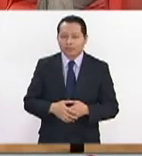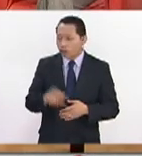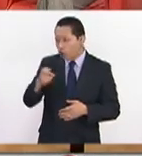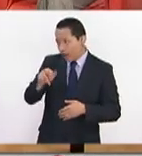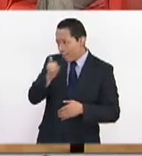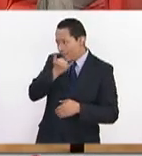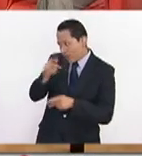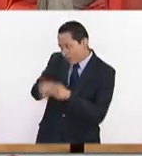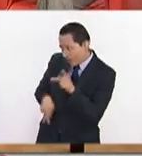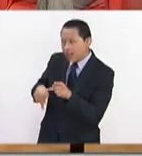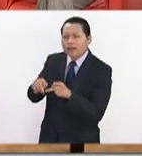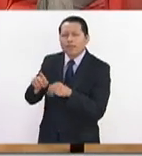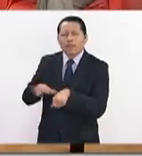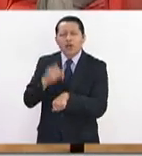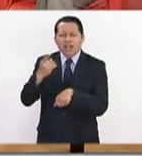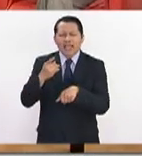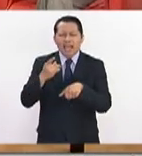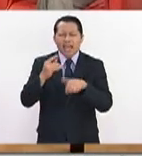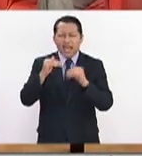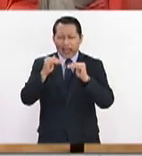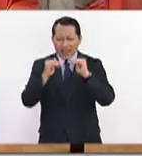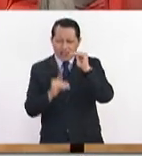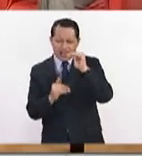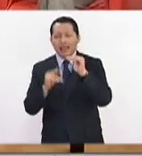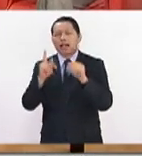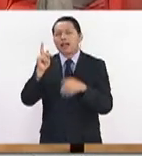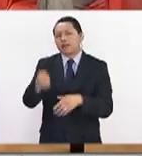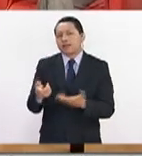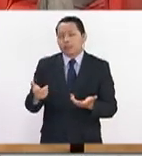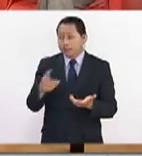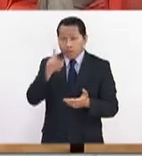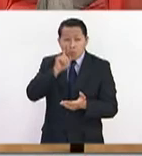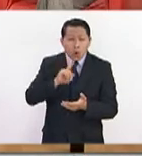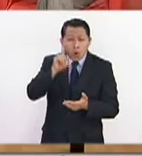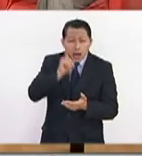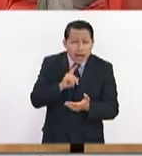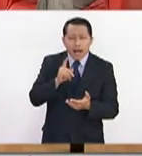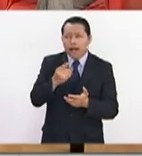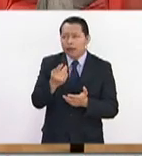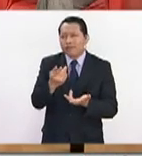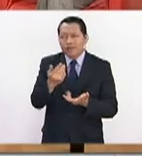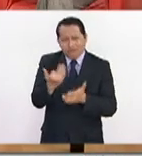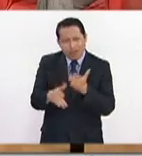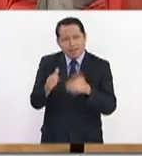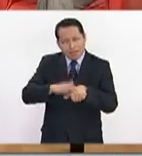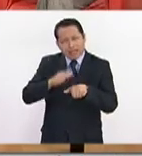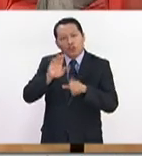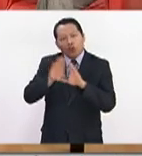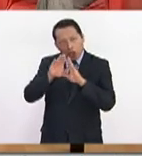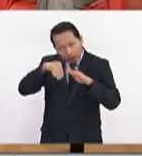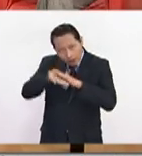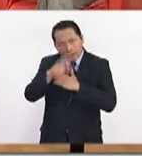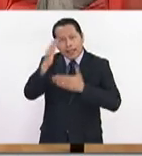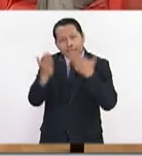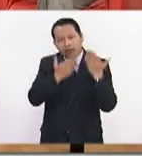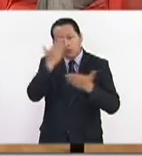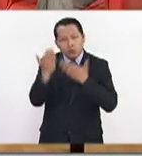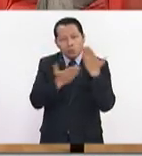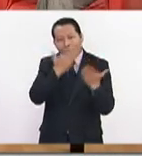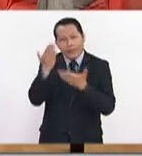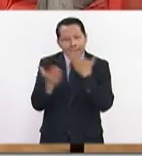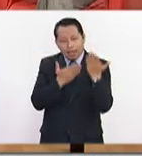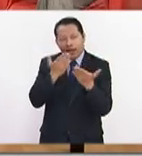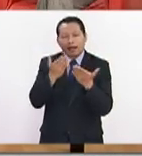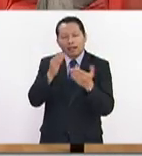que la interrumpa, ¿sí? Pero ¿por qué esa disparidad, por qué esa reticencia, por ejemplo, de las mujeres a estudiar carreras que les llaman